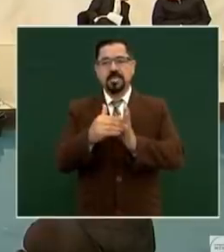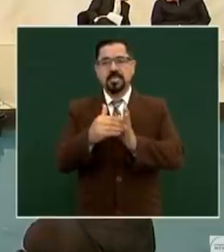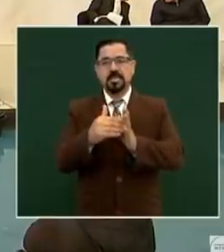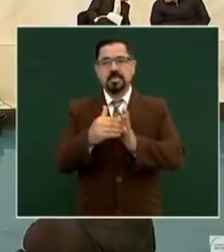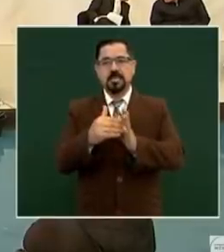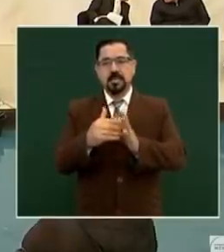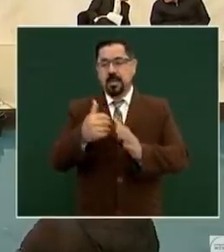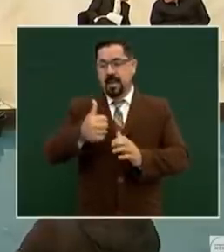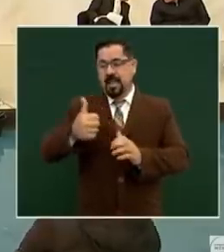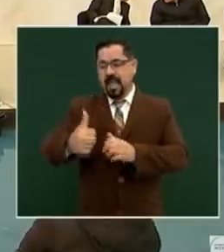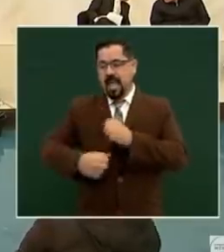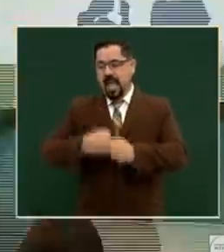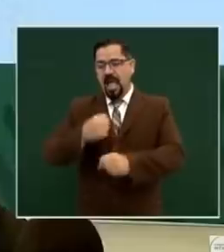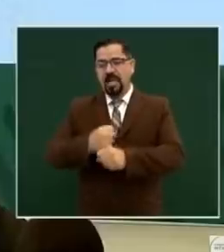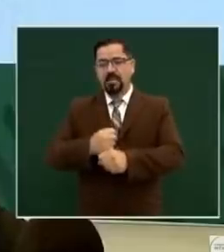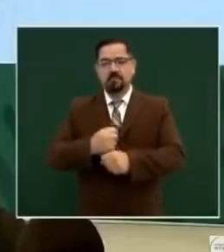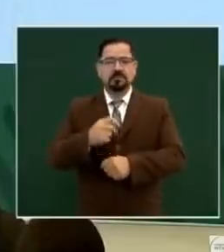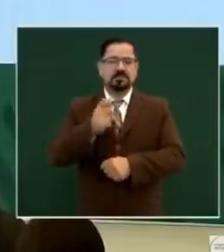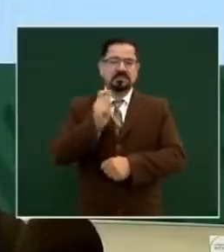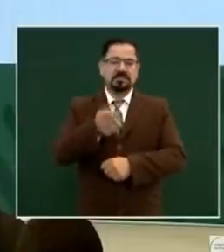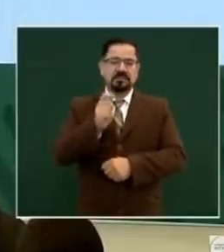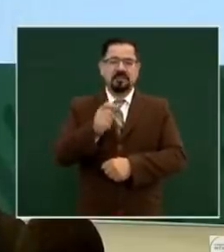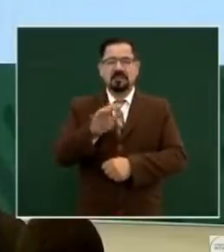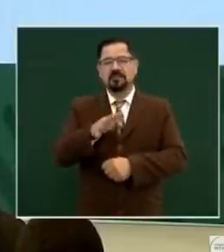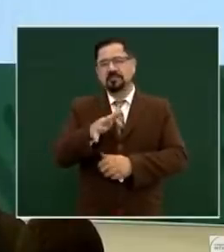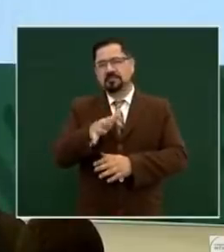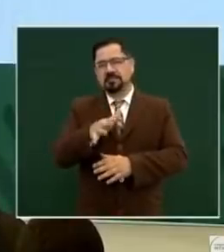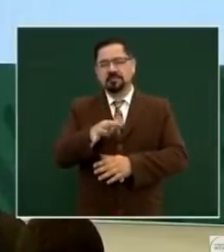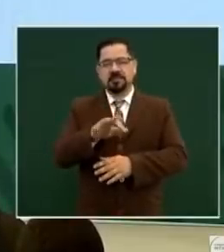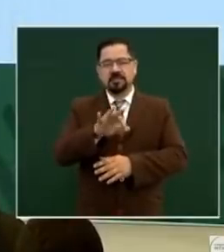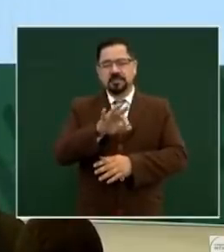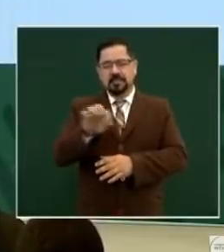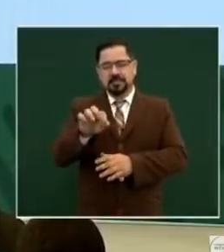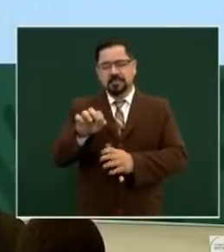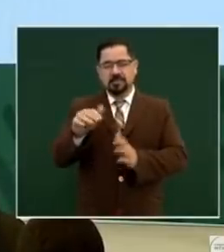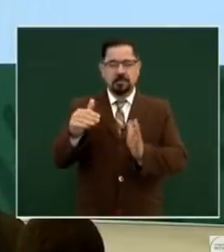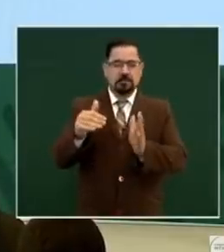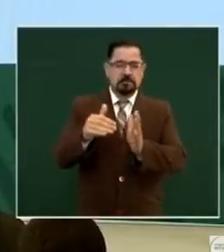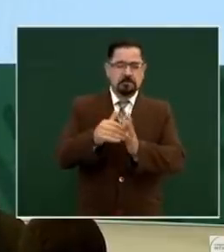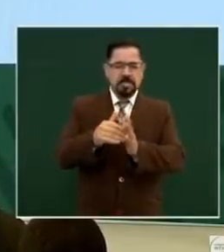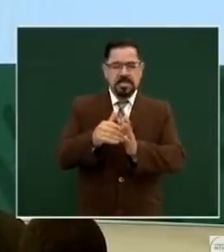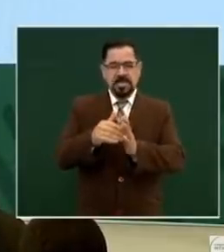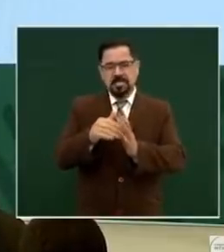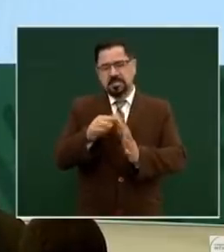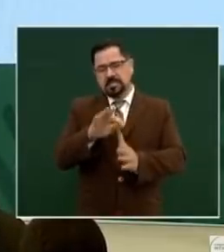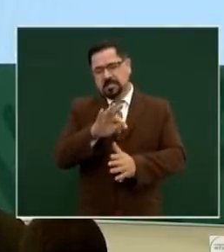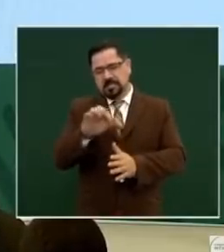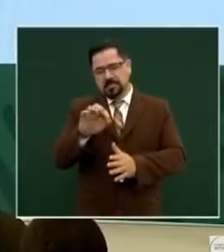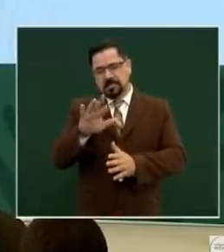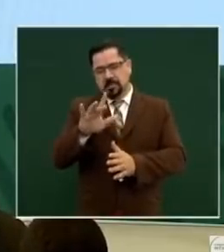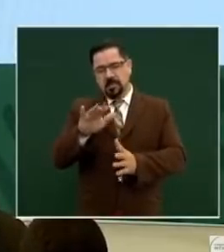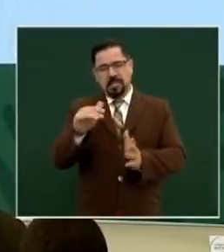al año. Quiere decir que son como 300,000, ¿no? 350,000.